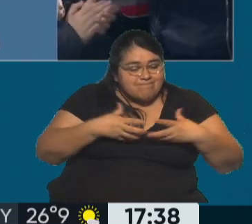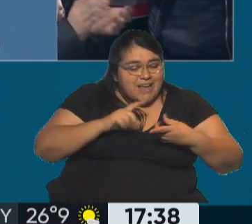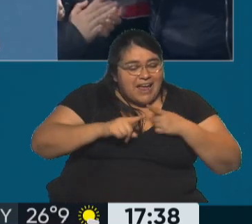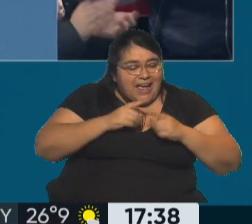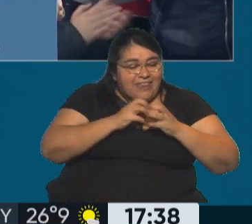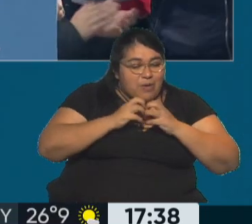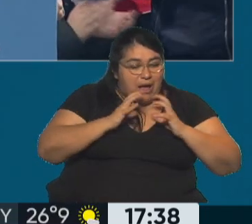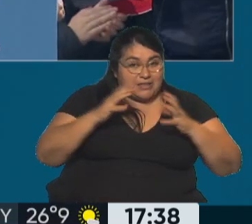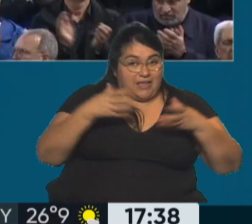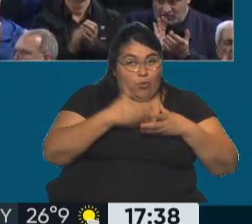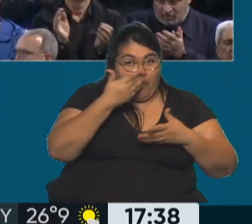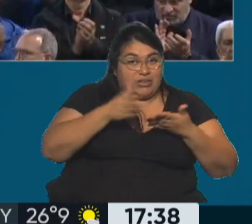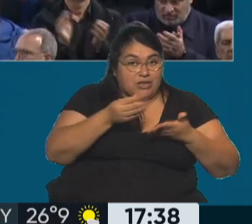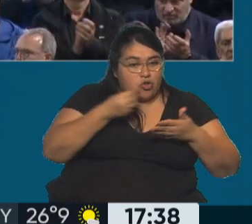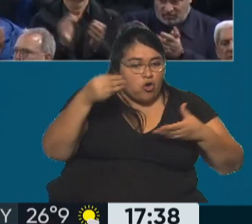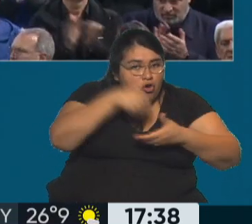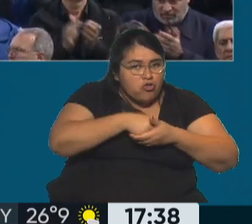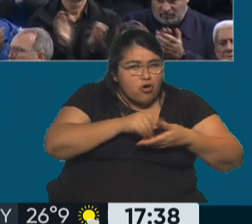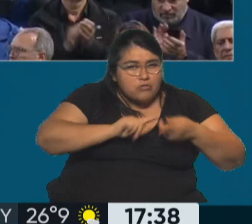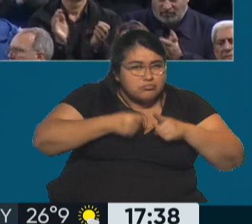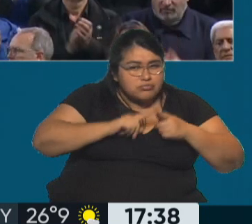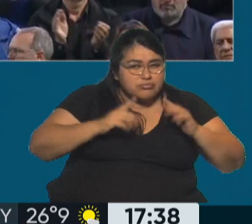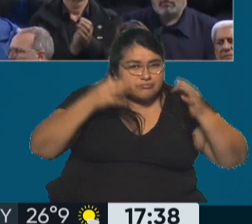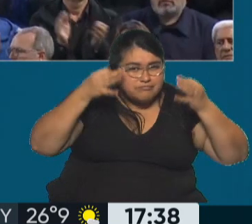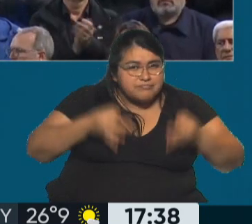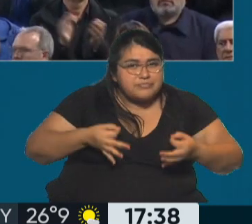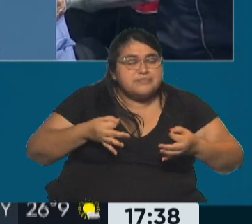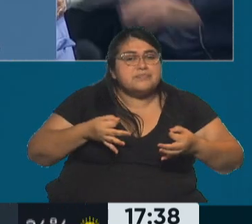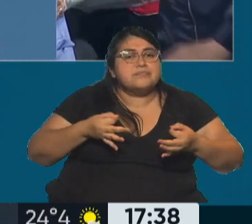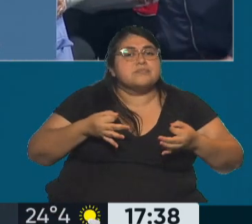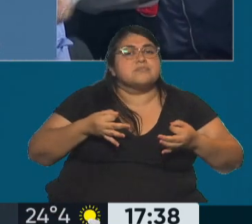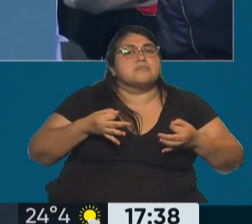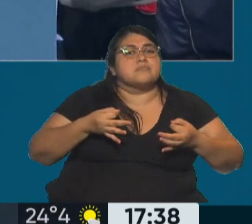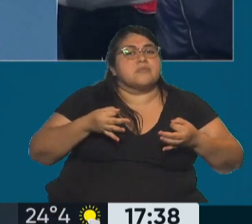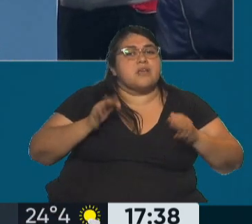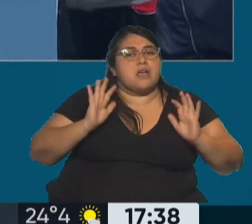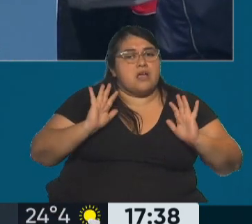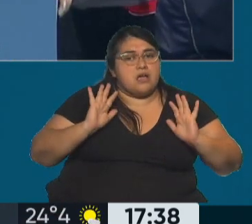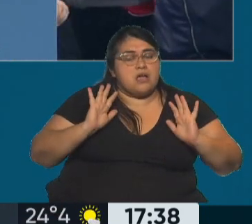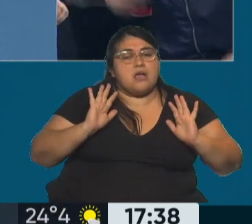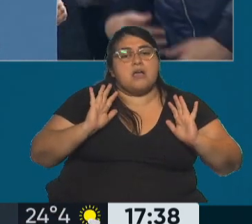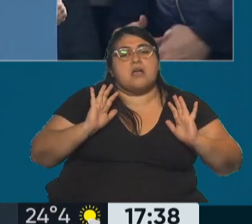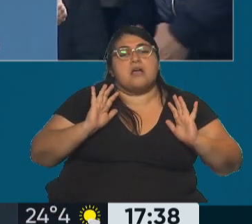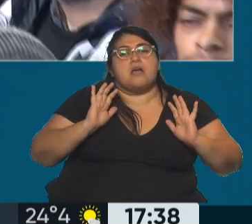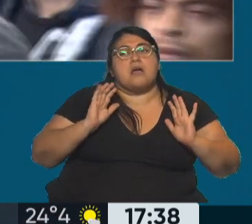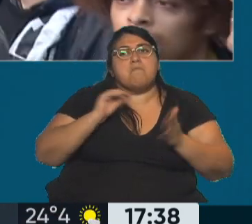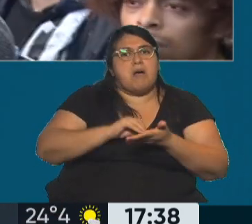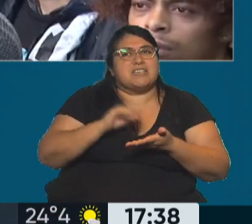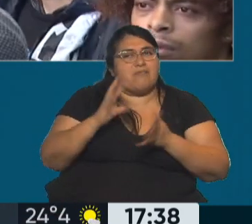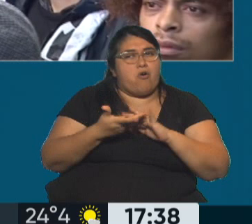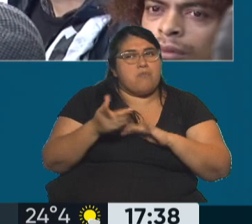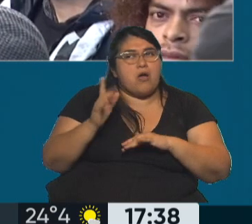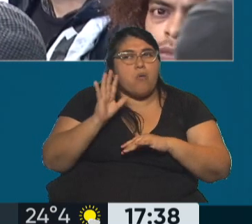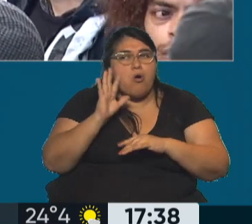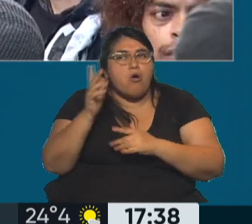interpreto del Frente de Todos hoy, es ni más ni menos que qué vamos a hacer con esa deuda. Y dejó otro mensaje también con respecto a